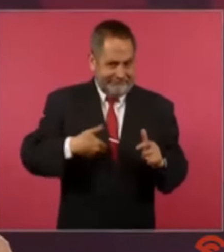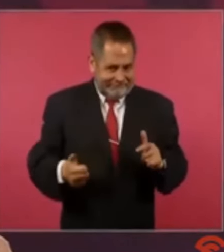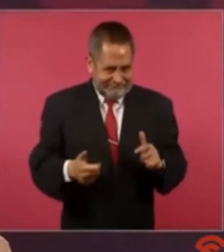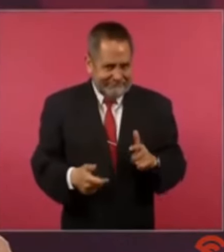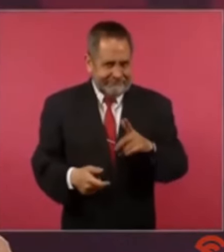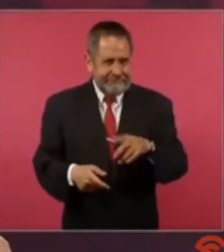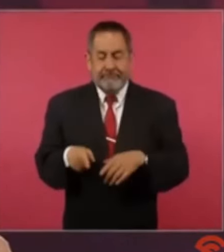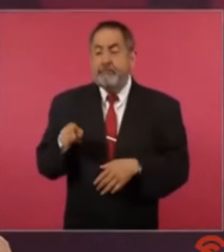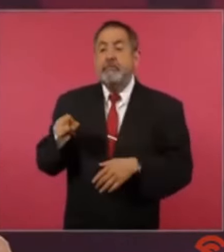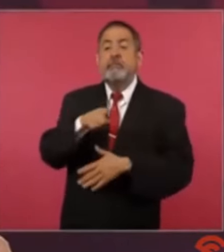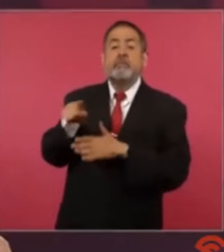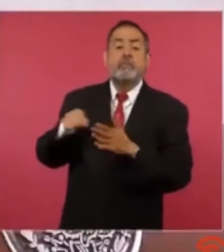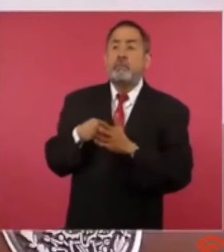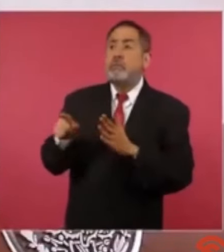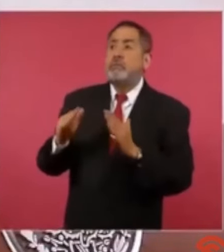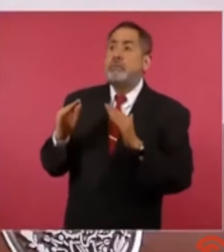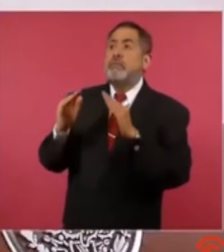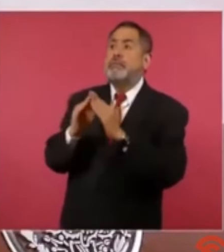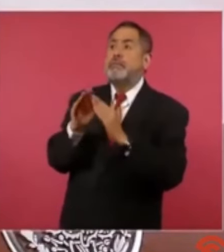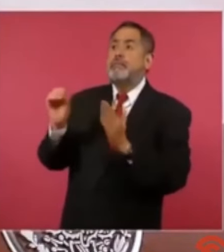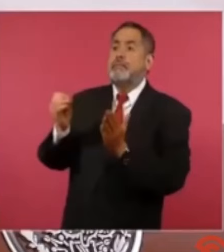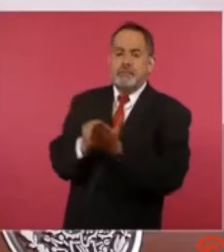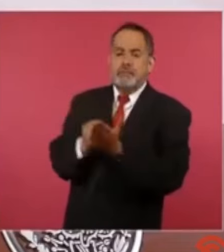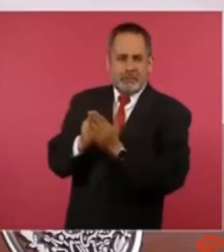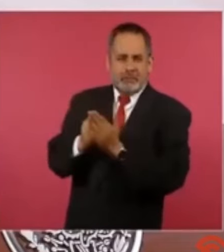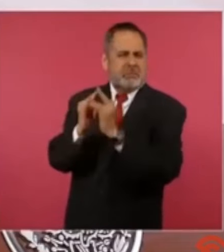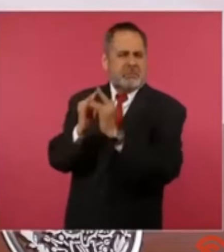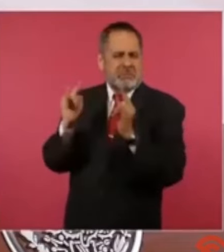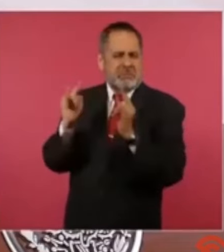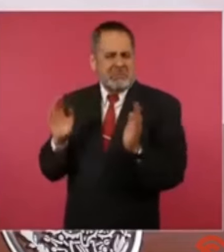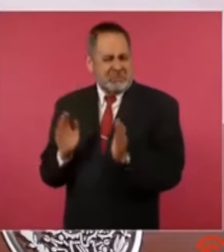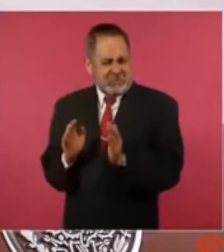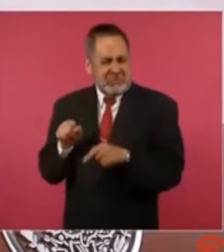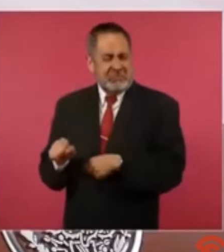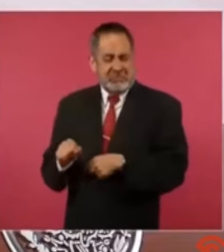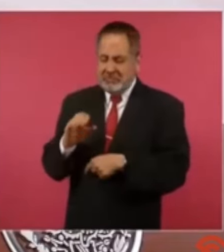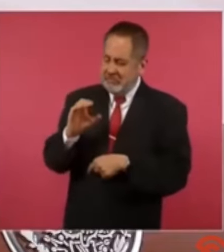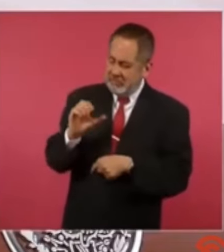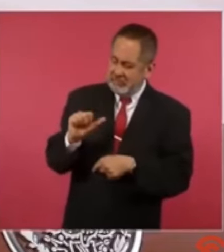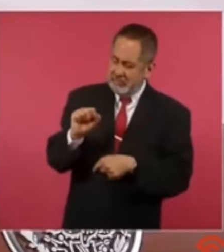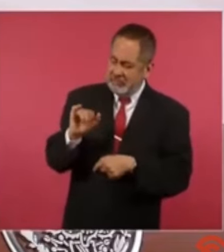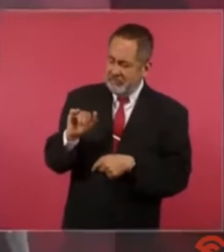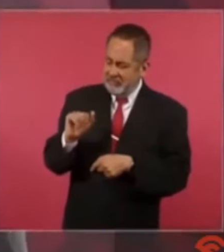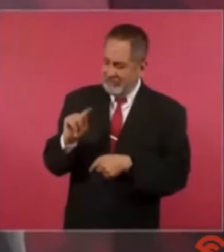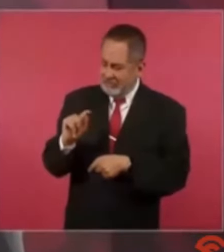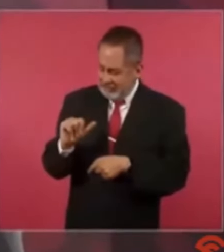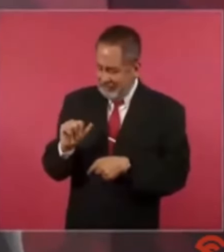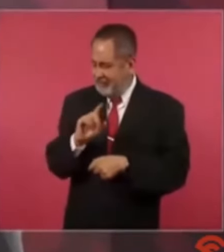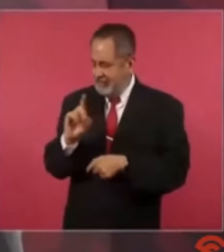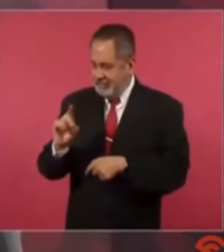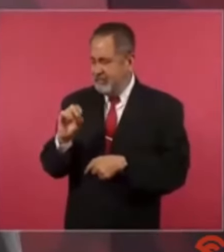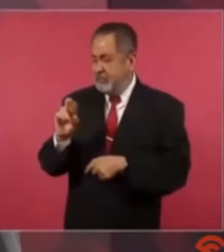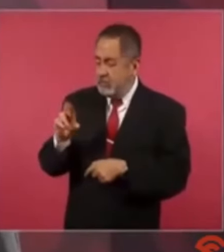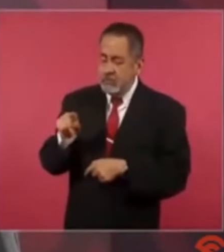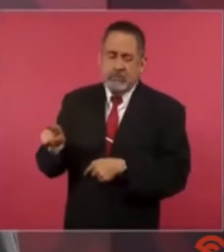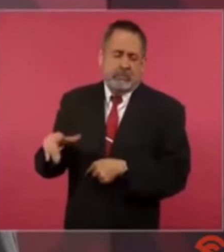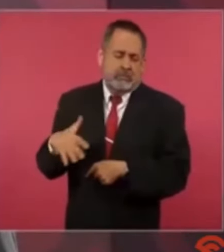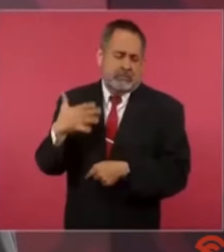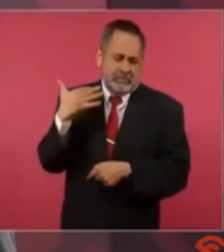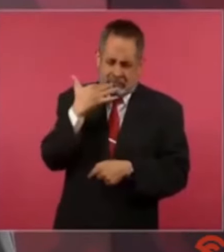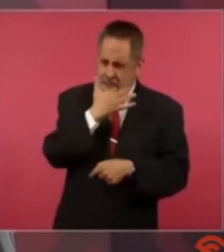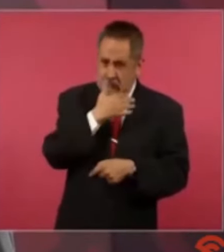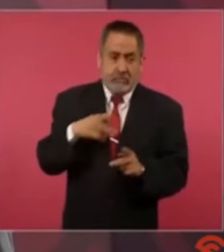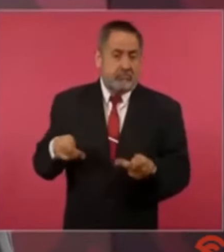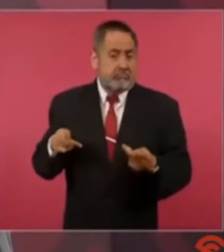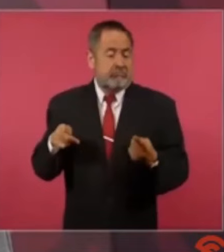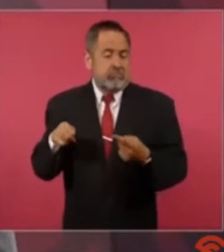se llama La Tacita de Oro, el puesto donde venden ese mondongo